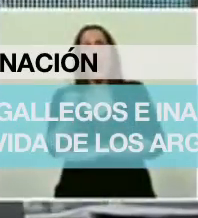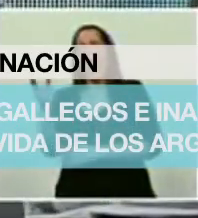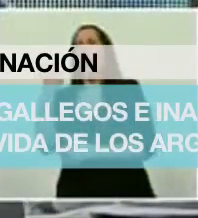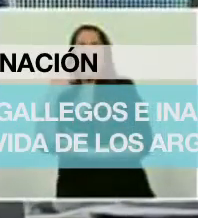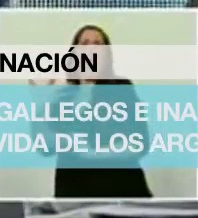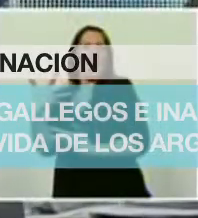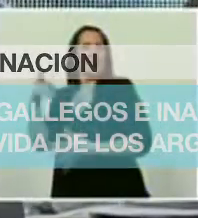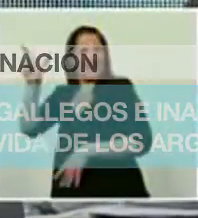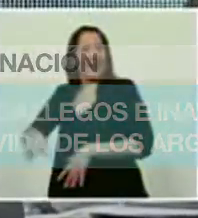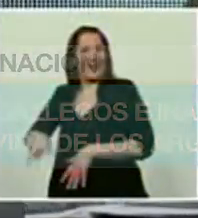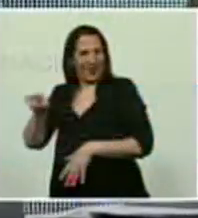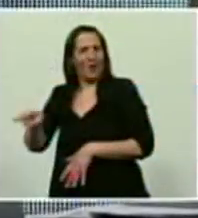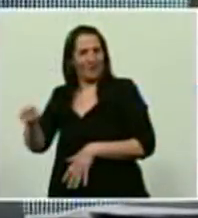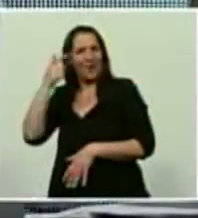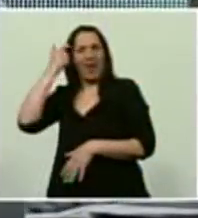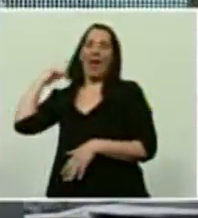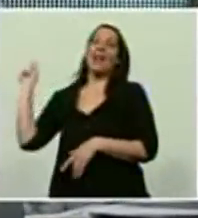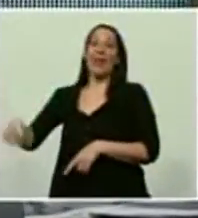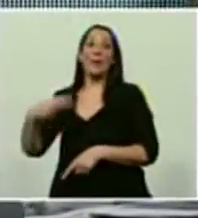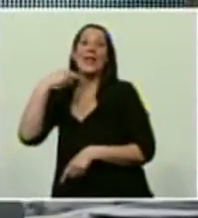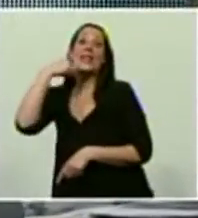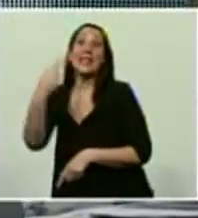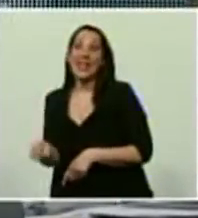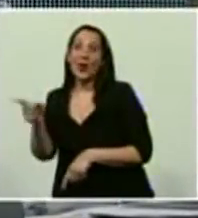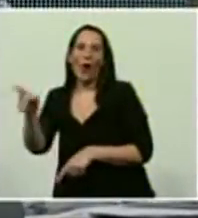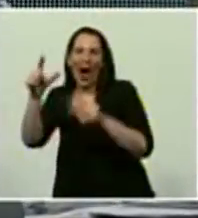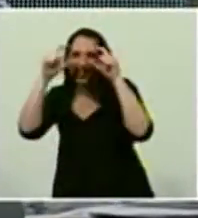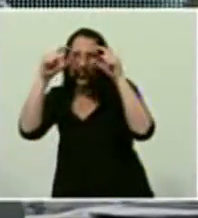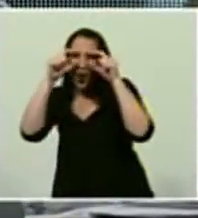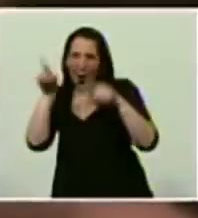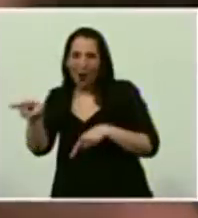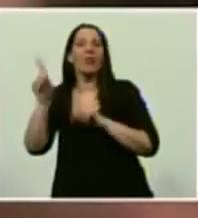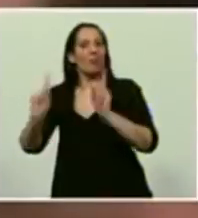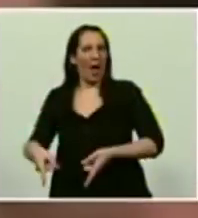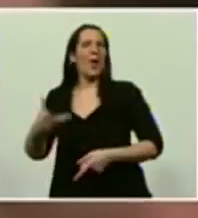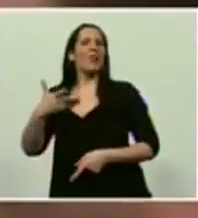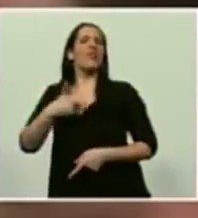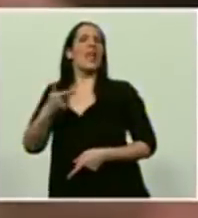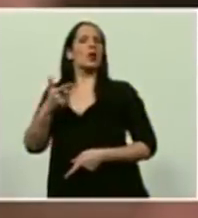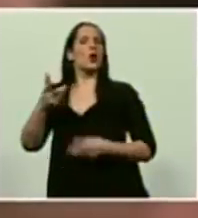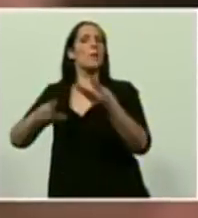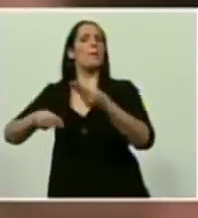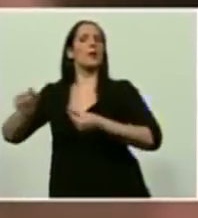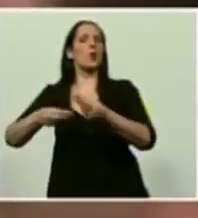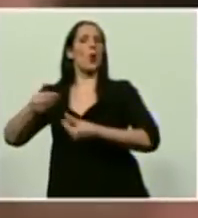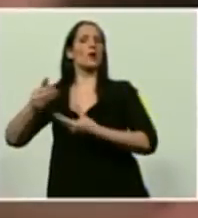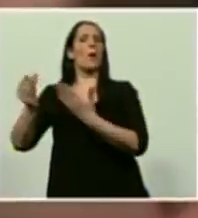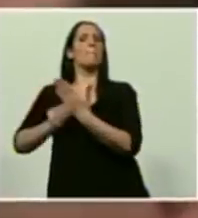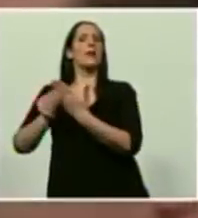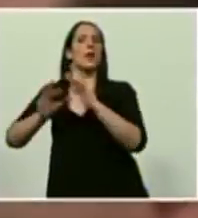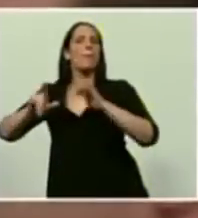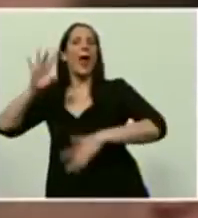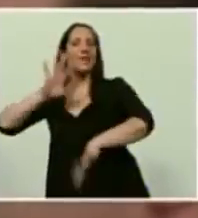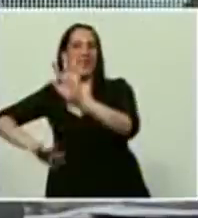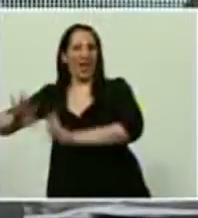Julián, y el hijo, que es ese jovencito que está ahí de anteojos, es el director de presupuesto del Ministerio de Planificación, y él